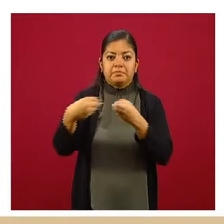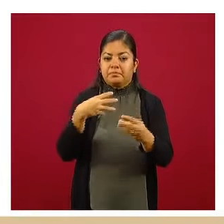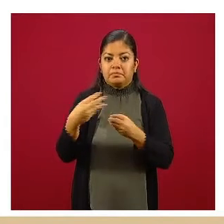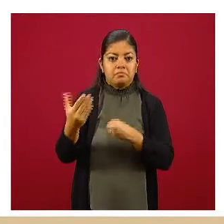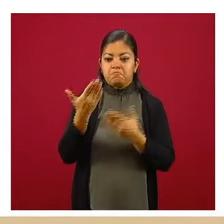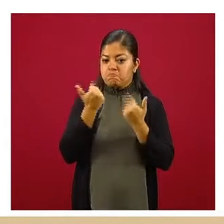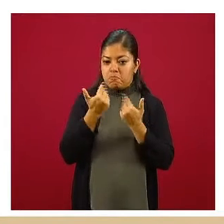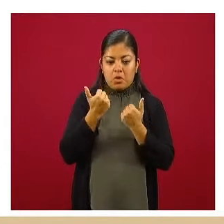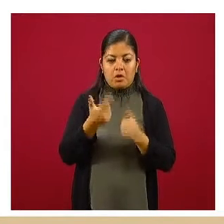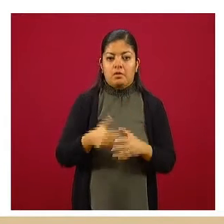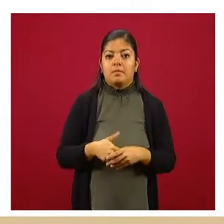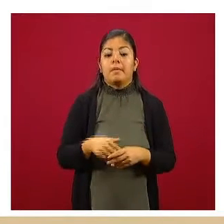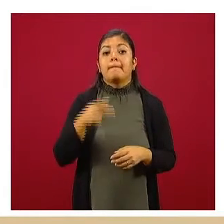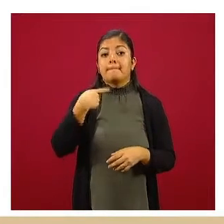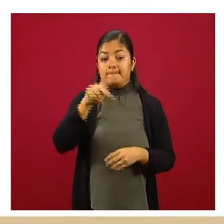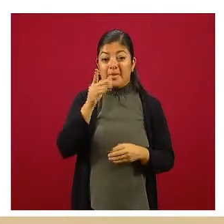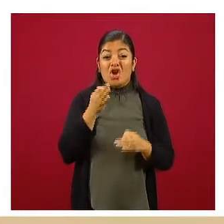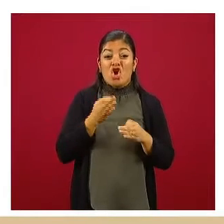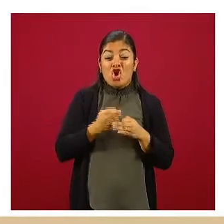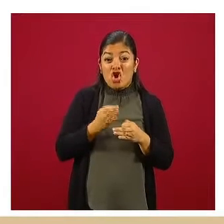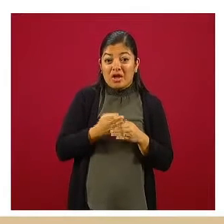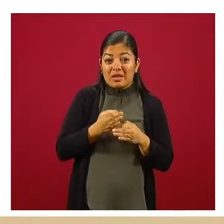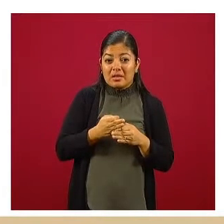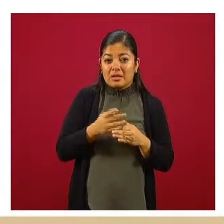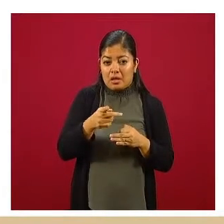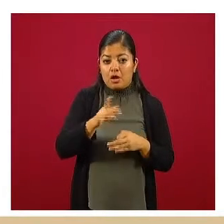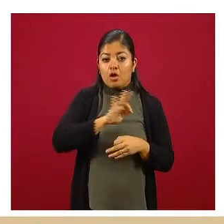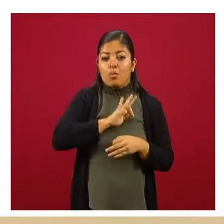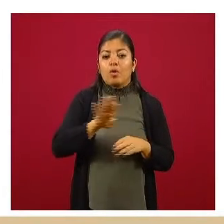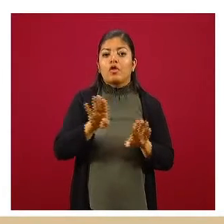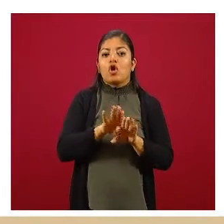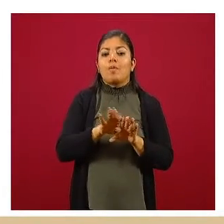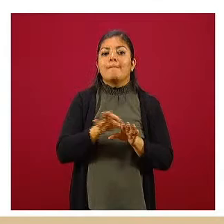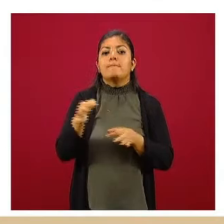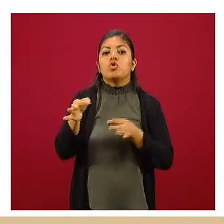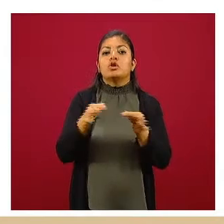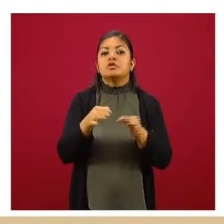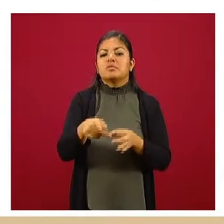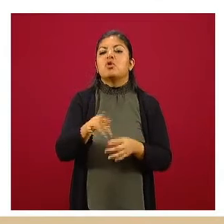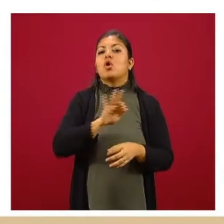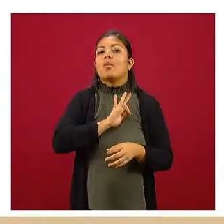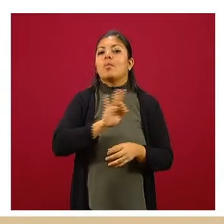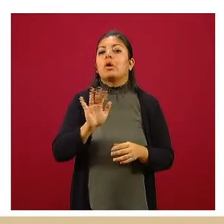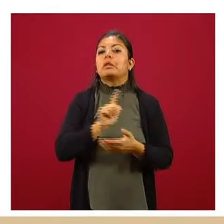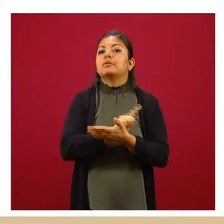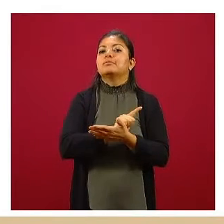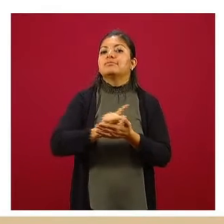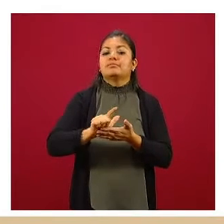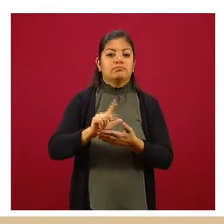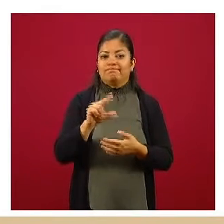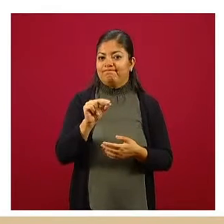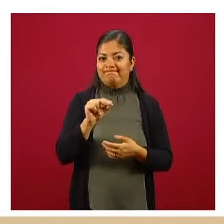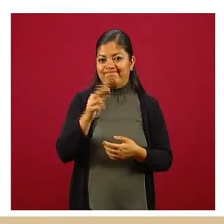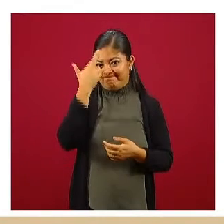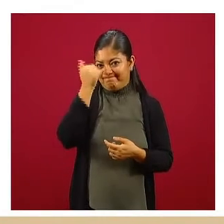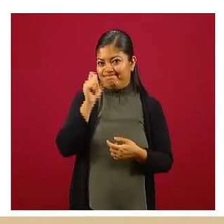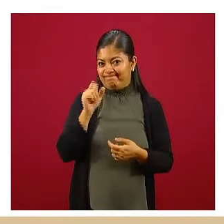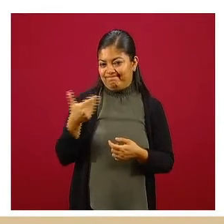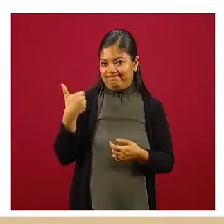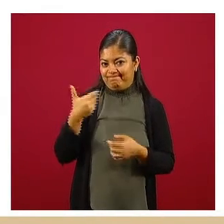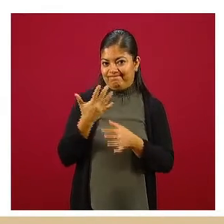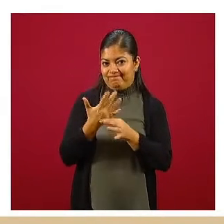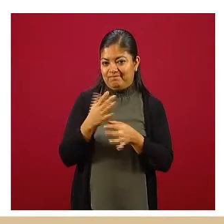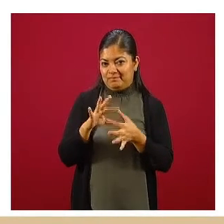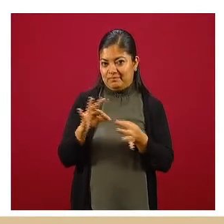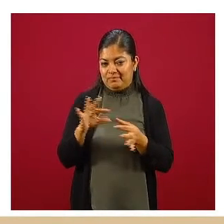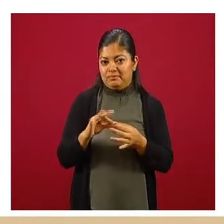no hay contagios, pero en este momento no son elegibles como municipios de La Esperanza por esta razón. La siguiente.